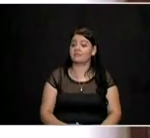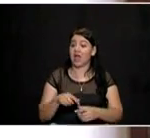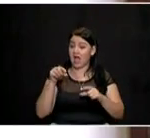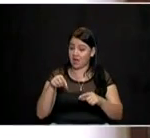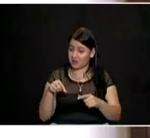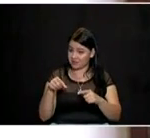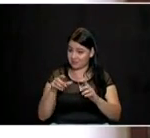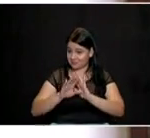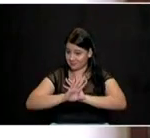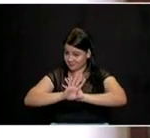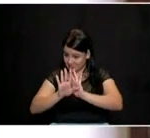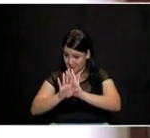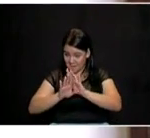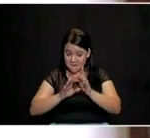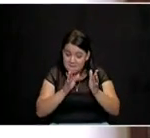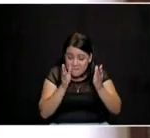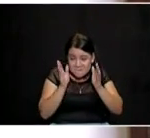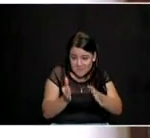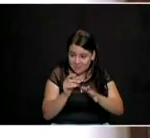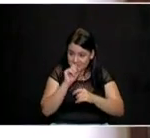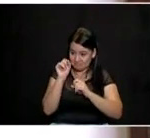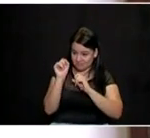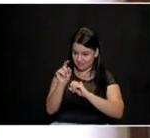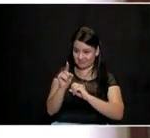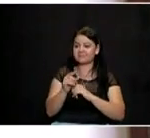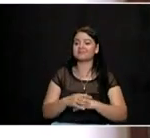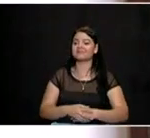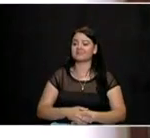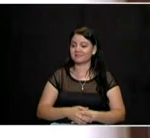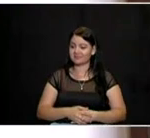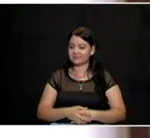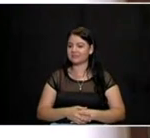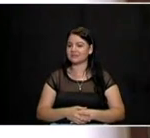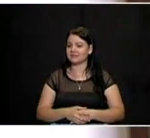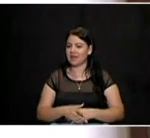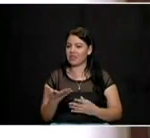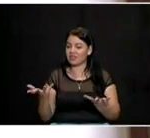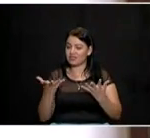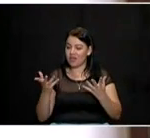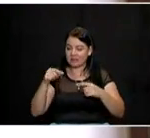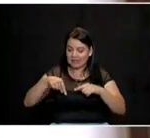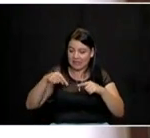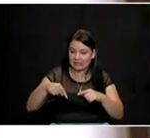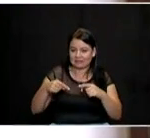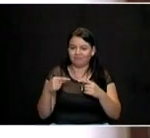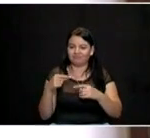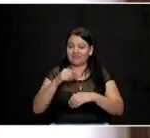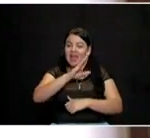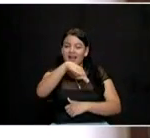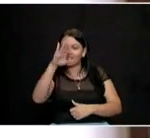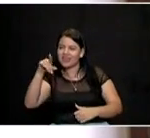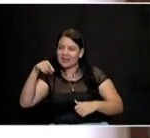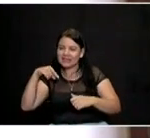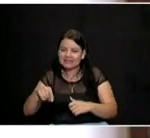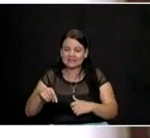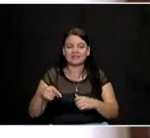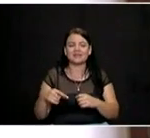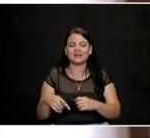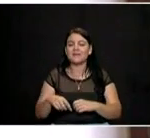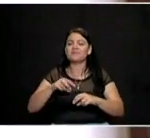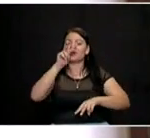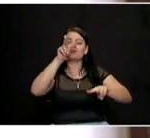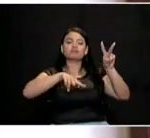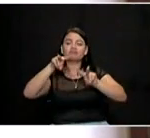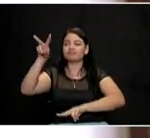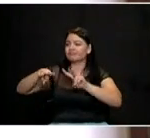terminamos la primera parte estamos en el museo de antioquia en pleno centro de la ciudad y esta es